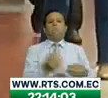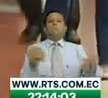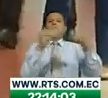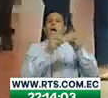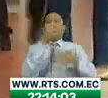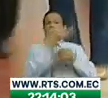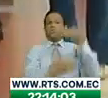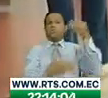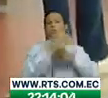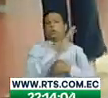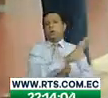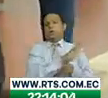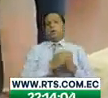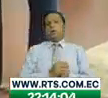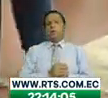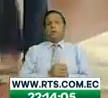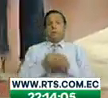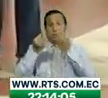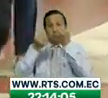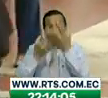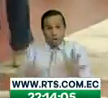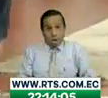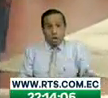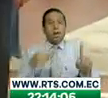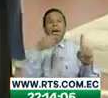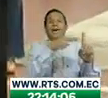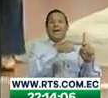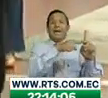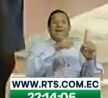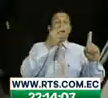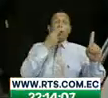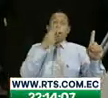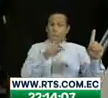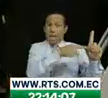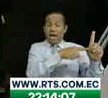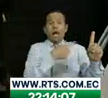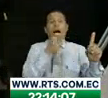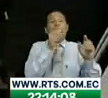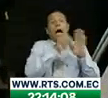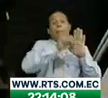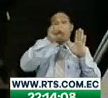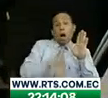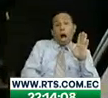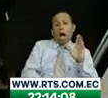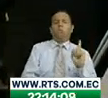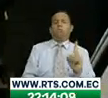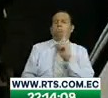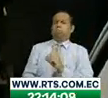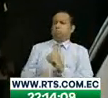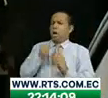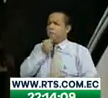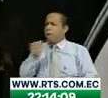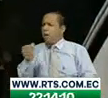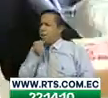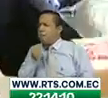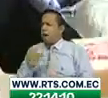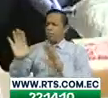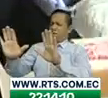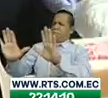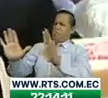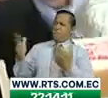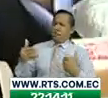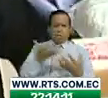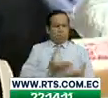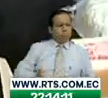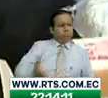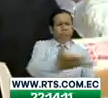tuvieron inmediatamente una respuesta del abogado del exmandatario, que explicó a la prensa la procedencia de estos cartones. Es una